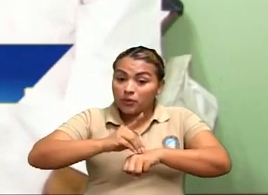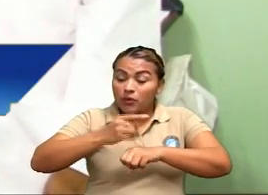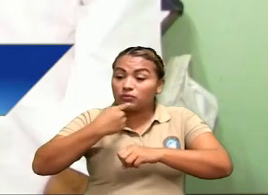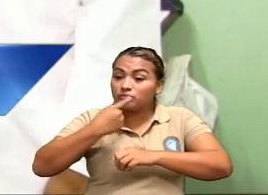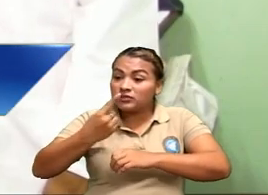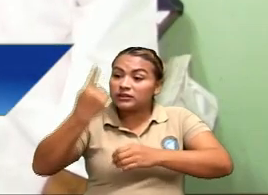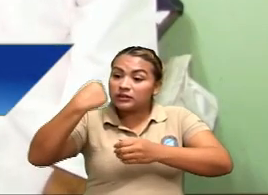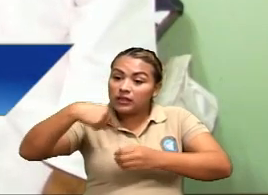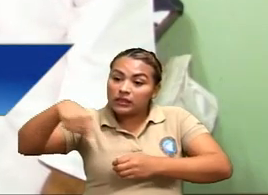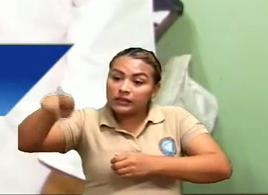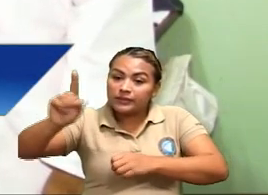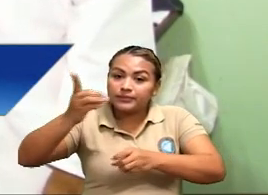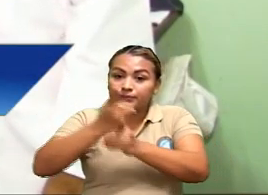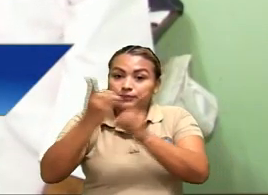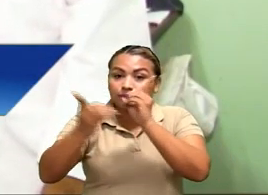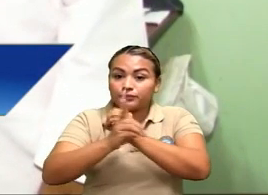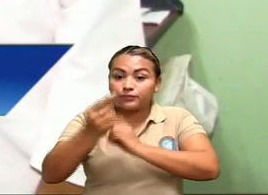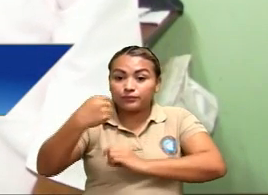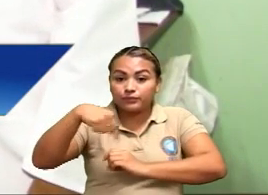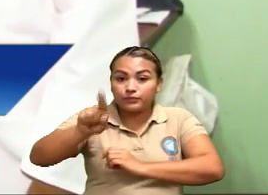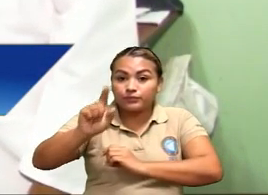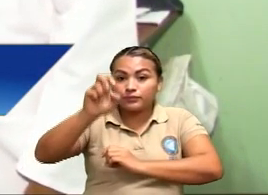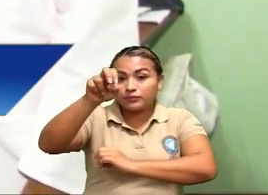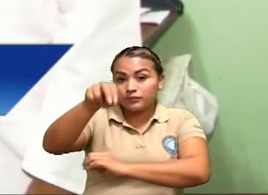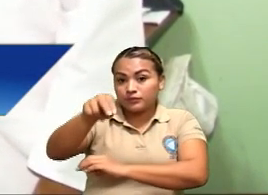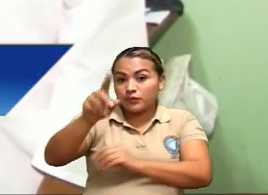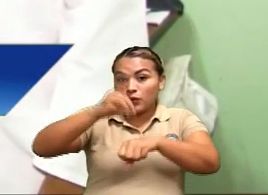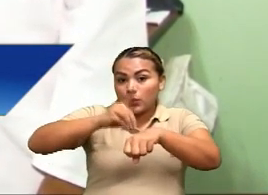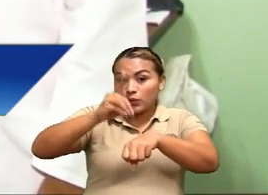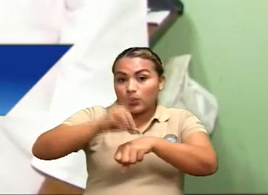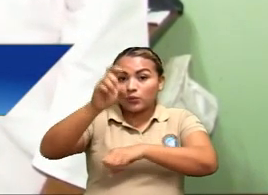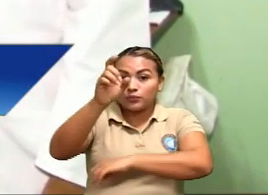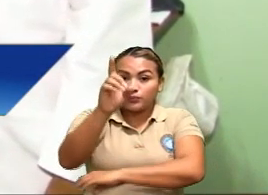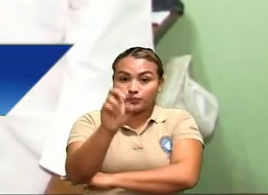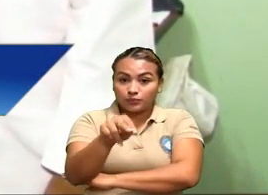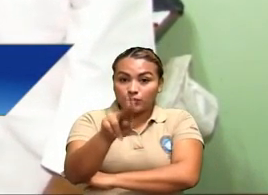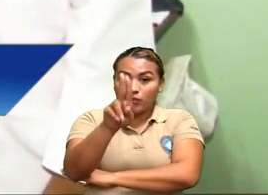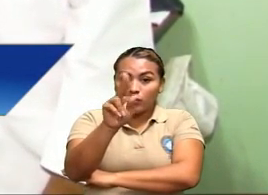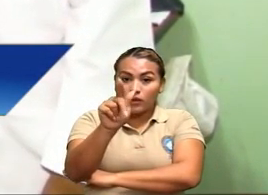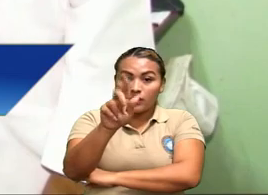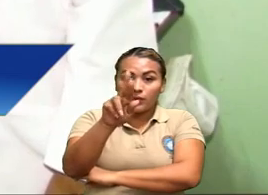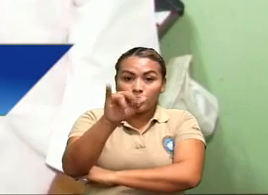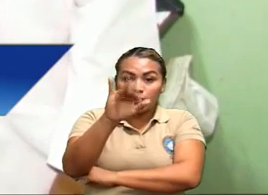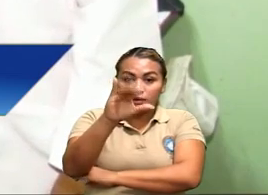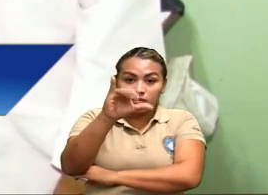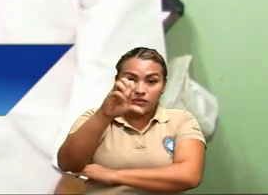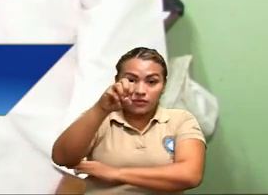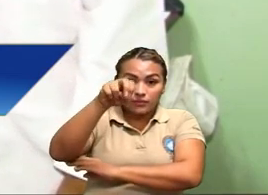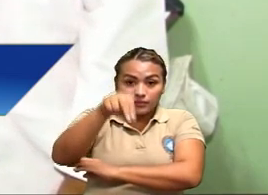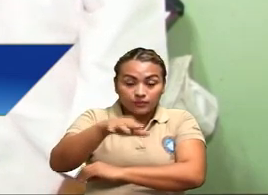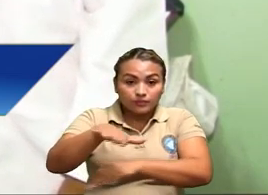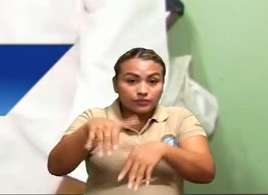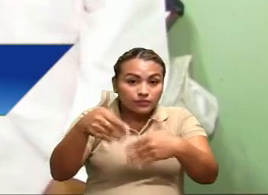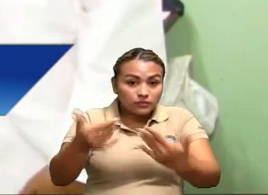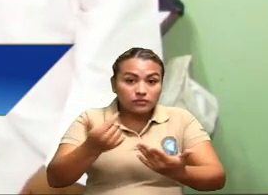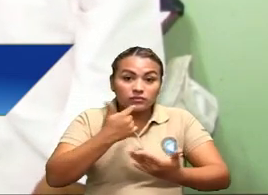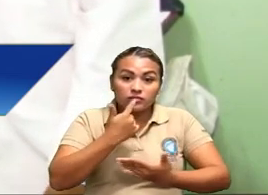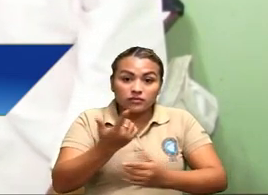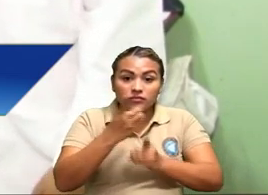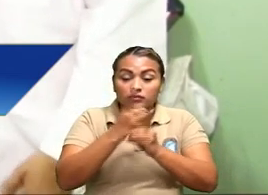a nutrición cuando llegan por obesidad y sobrepeso, ¿verdad? O por las